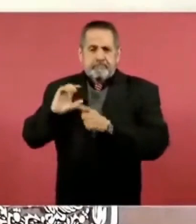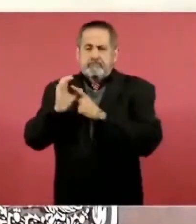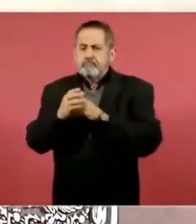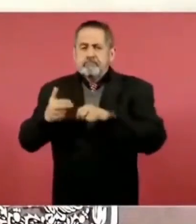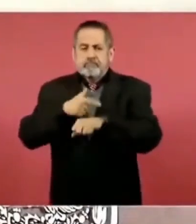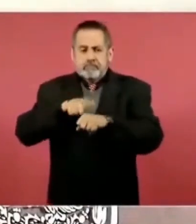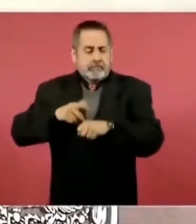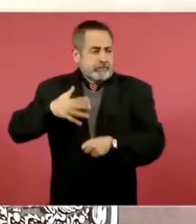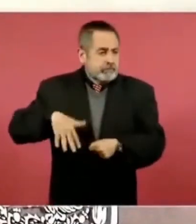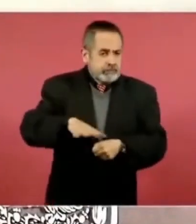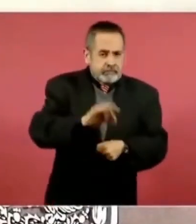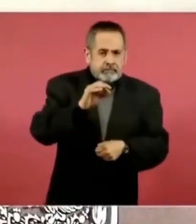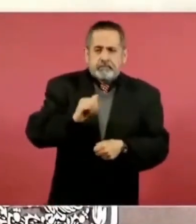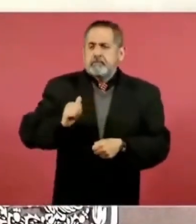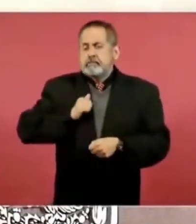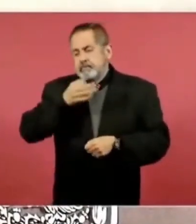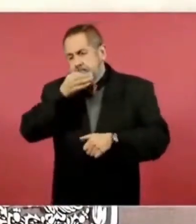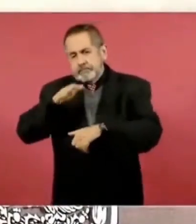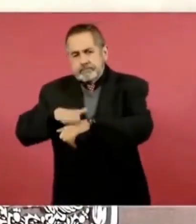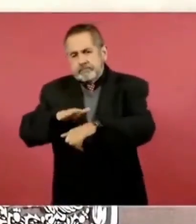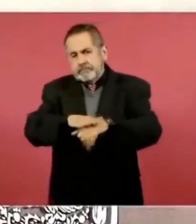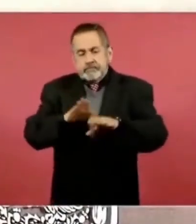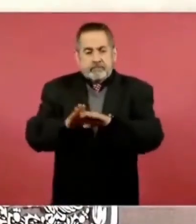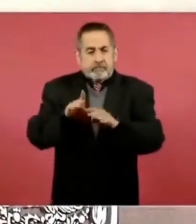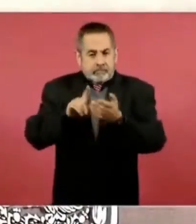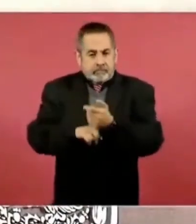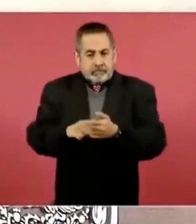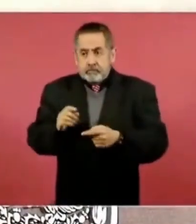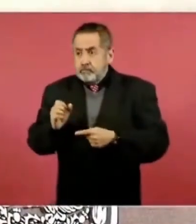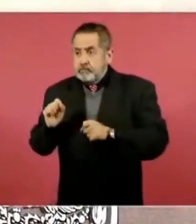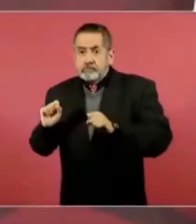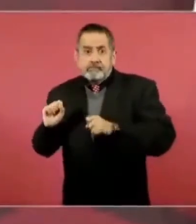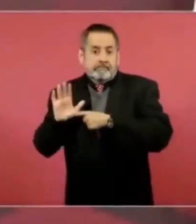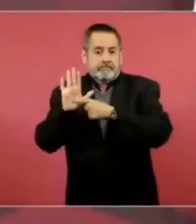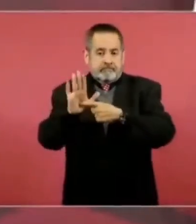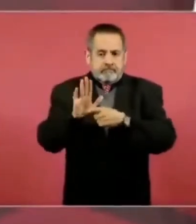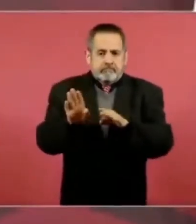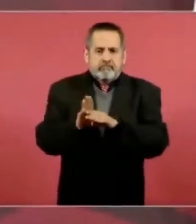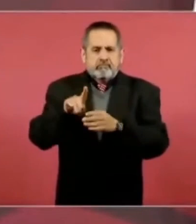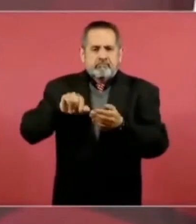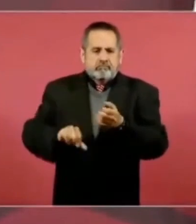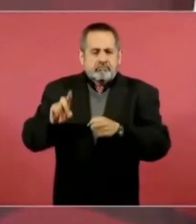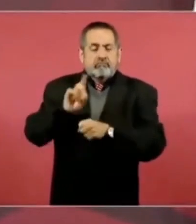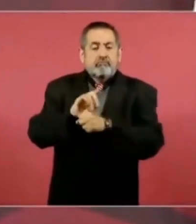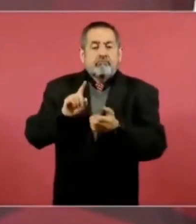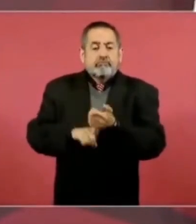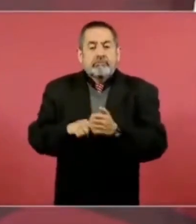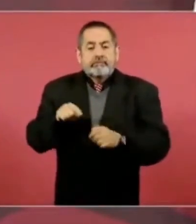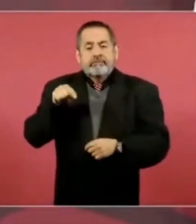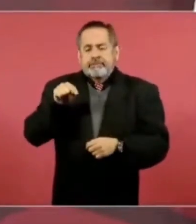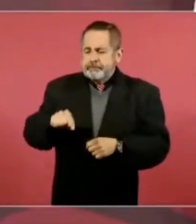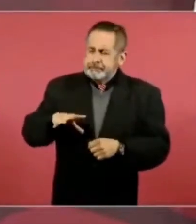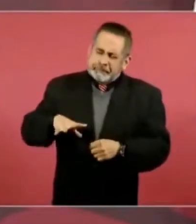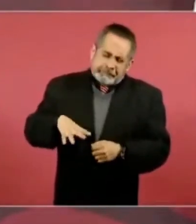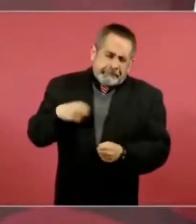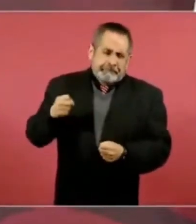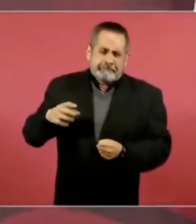Si aprovecho nada más para comentar, lo que se presentó el día de hoy fue el gran